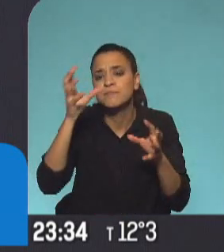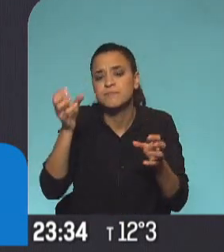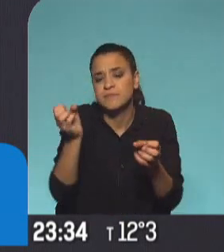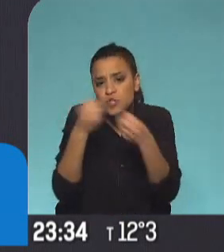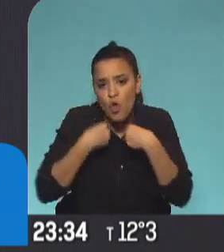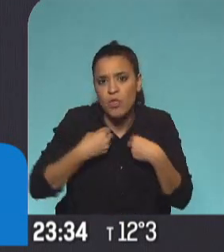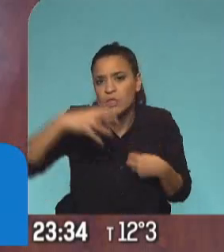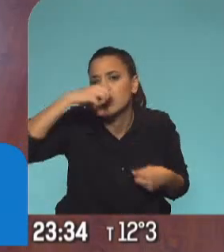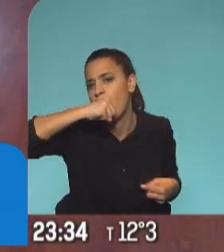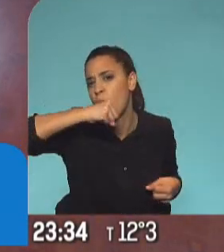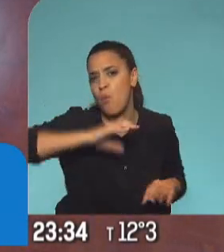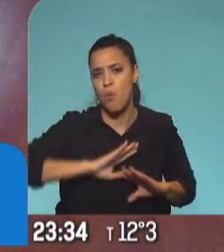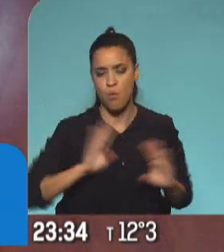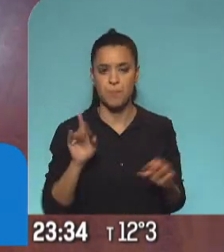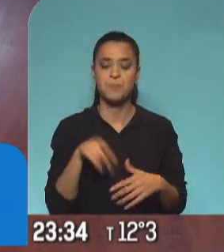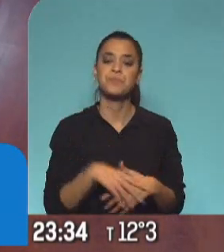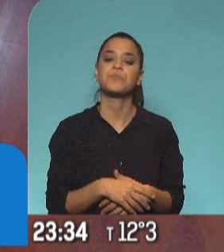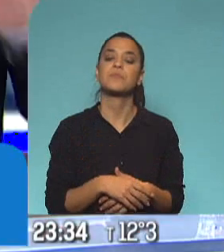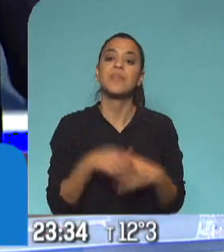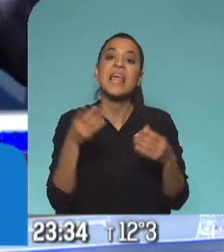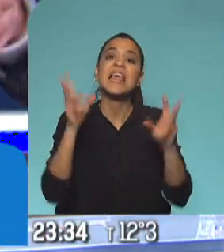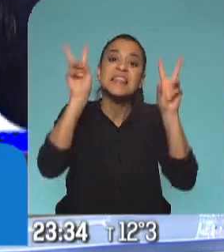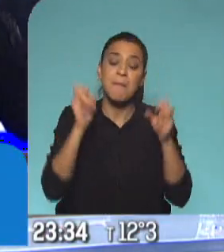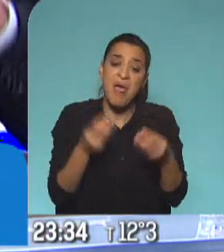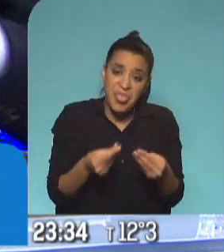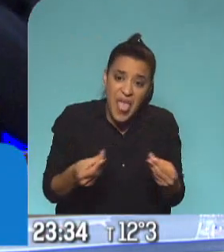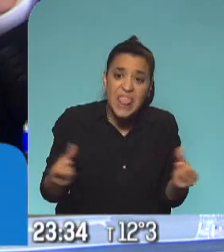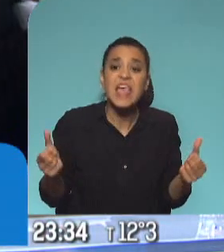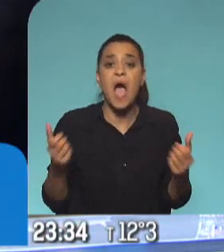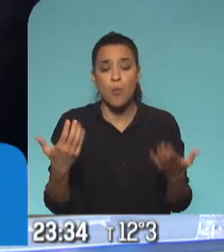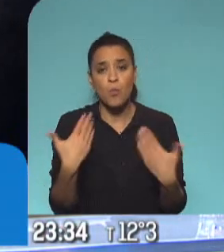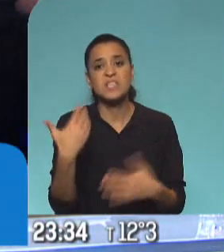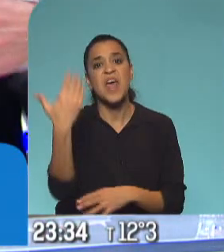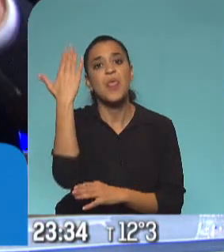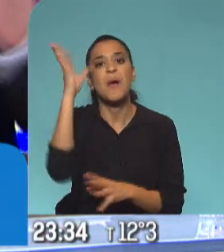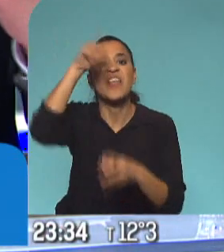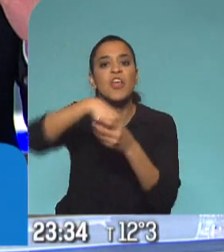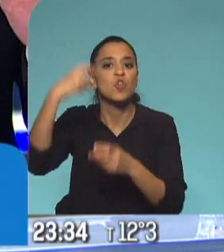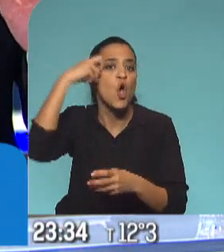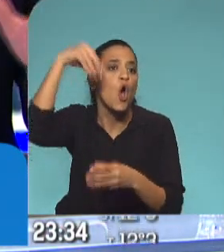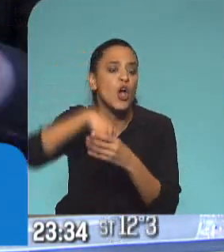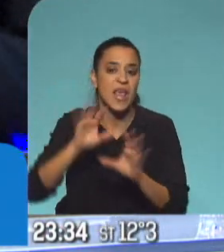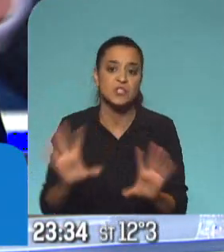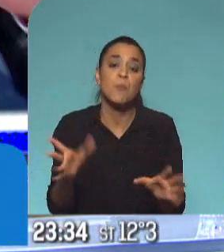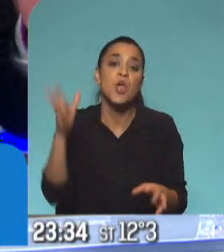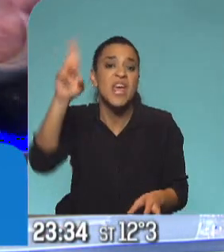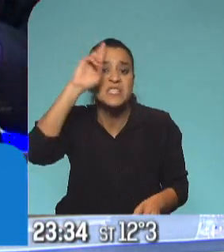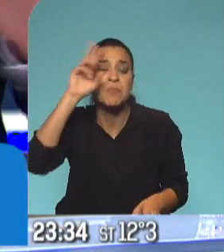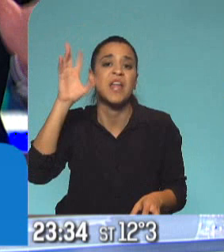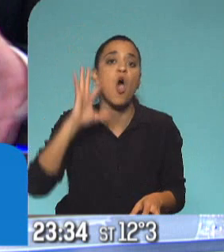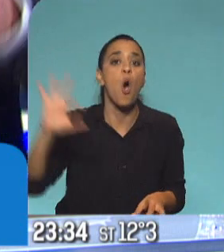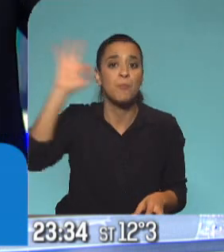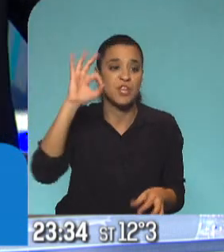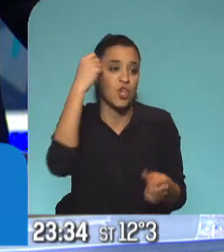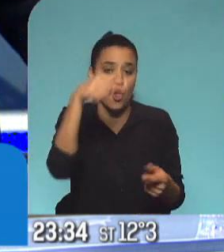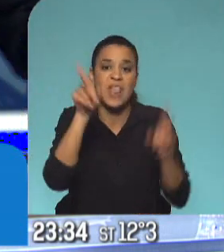sociedad preguntar argentina. Absolutamente. Entre la pregunta a un candidato le decían es un tema muy delicado, puede ser eventualmente debatido en el Congreso, hay que respetar todas las opiniones, ¿no? Era la manera en que se